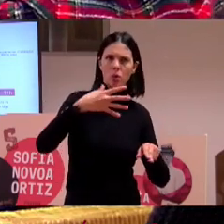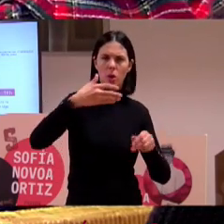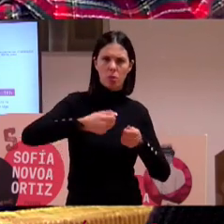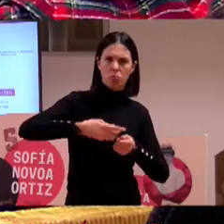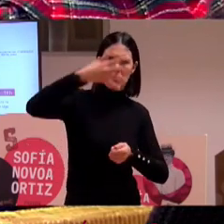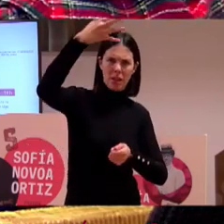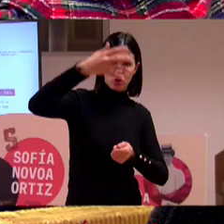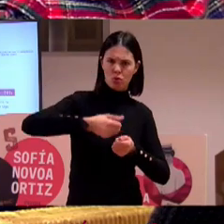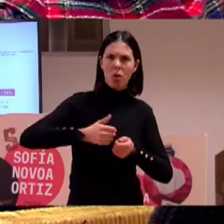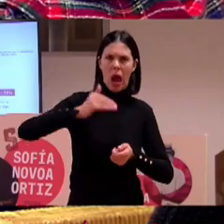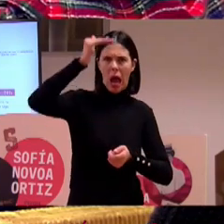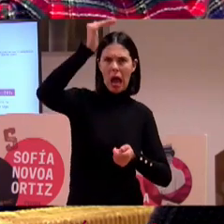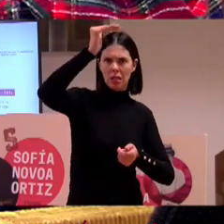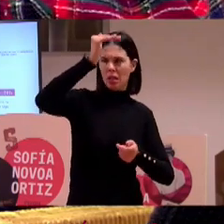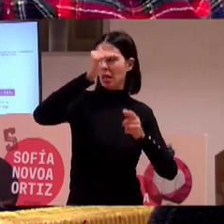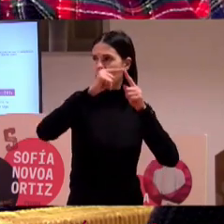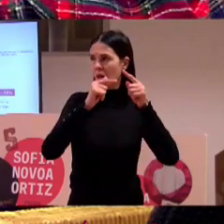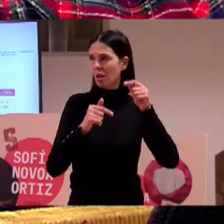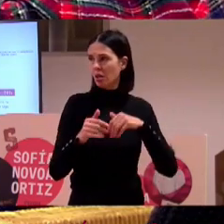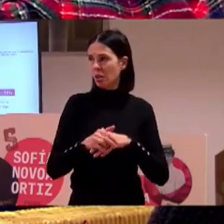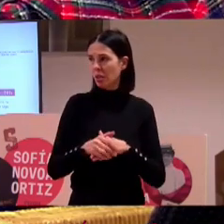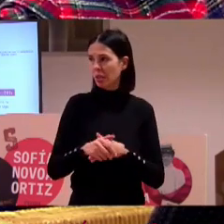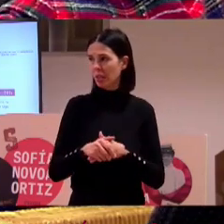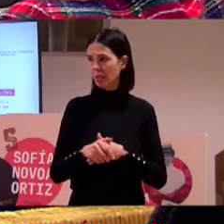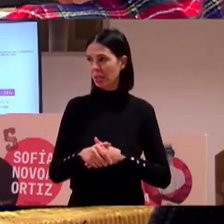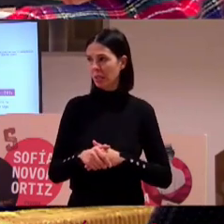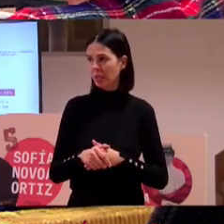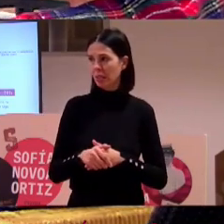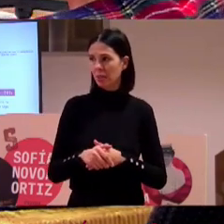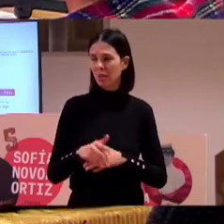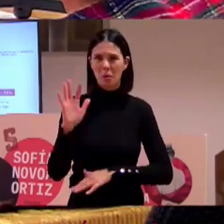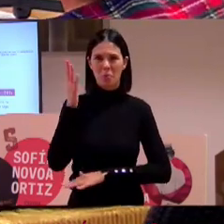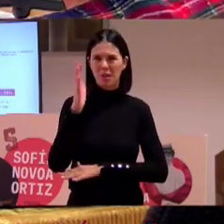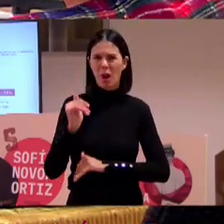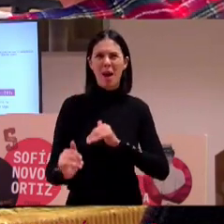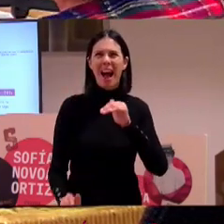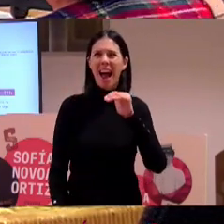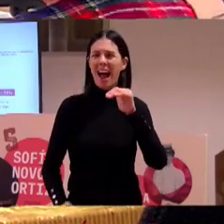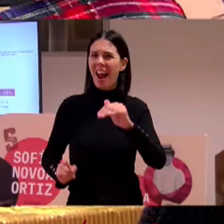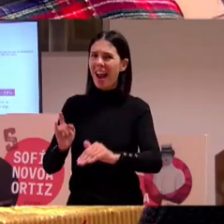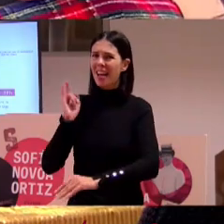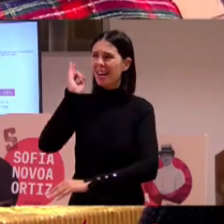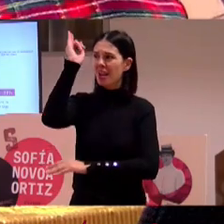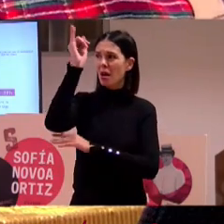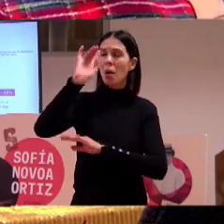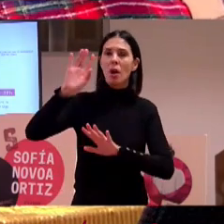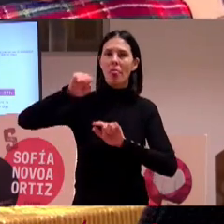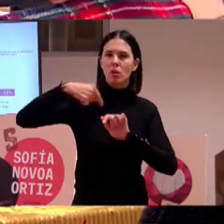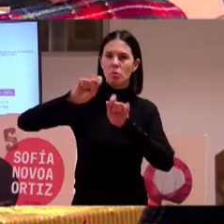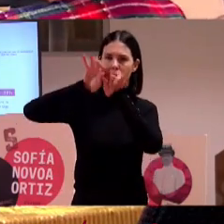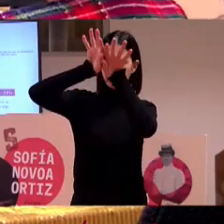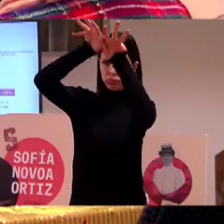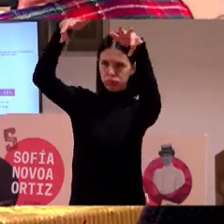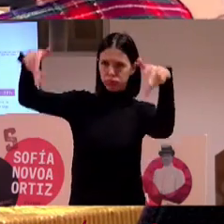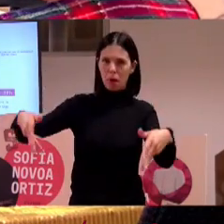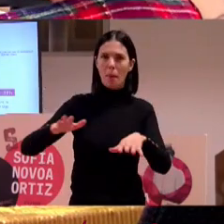pisos, era alta. Son los que crecen muchísimo, pero luego están como